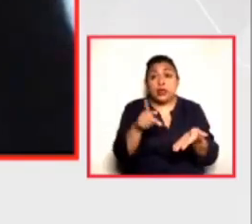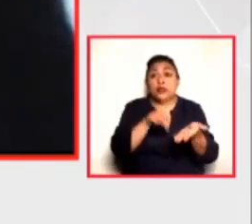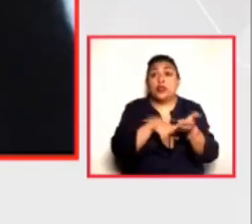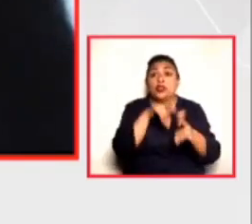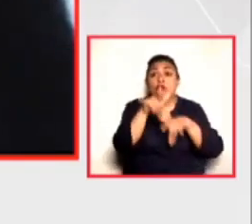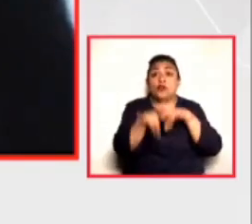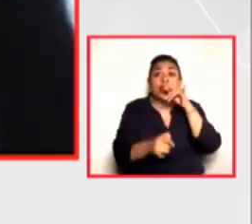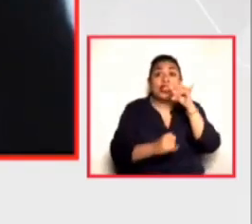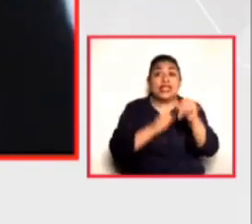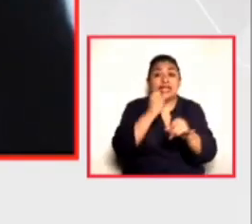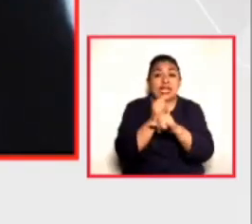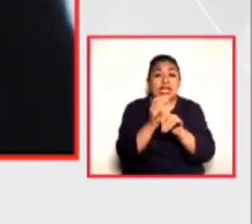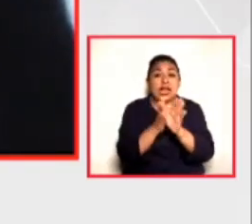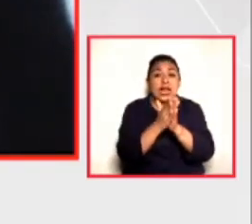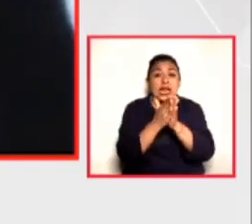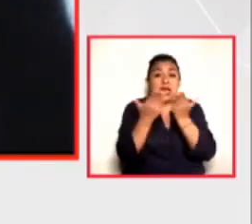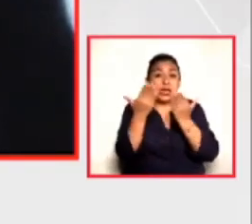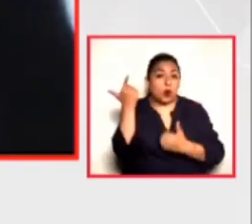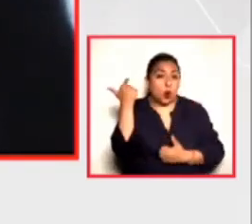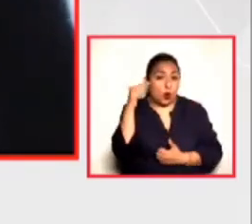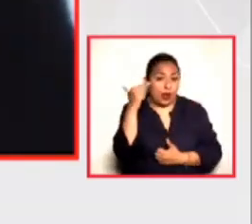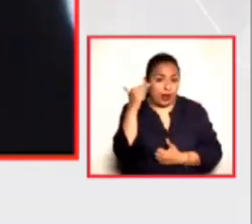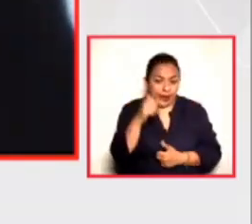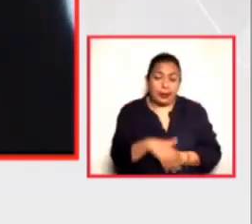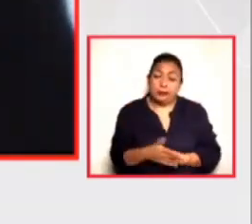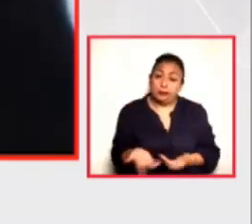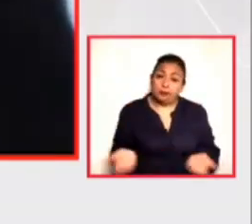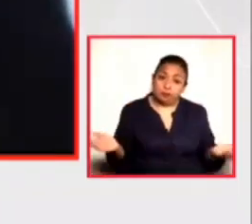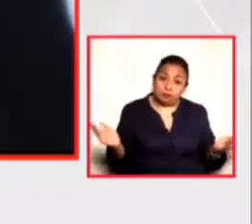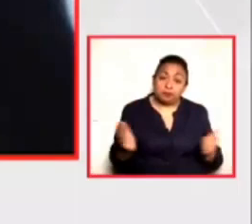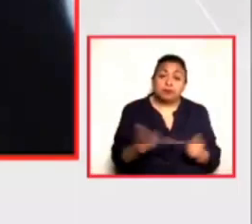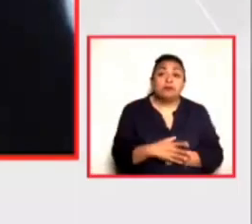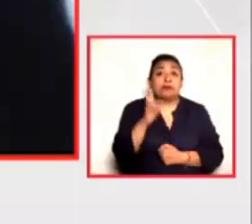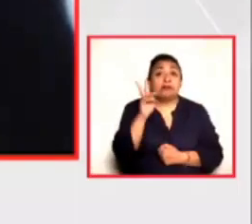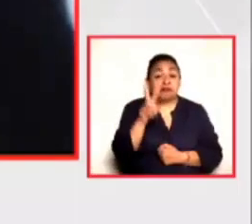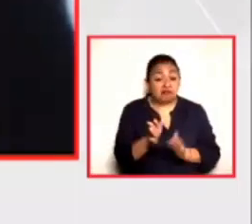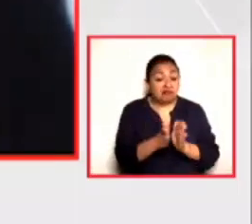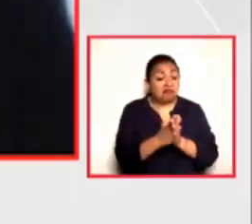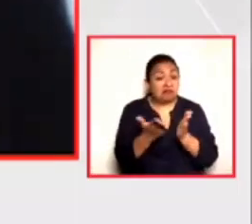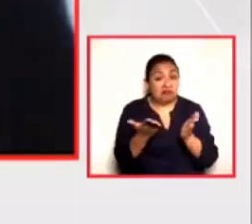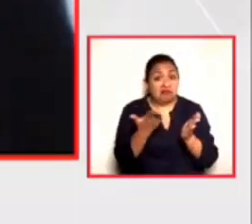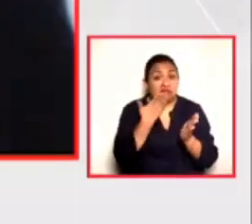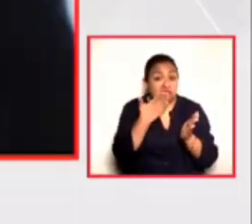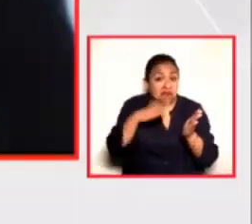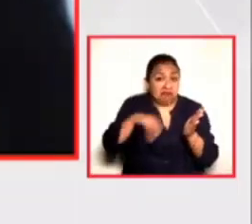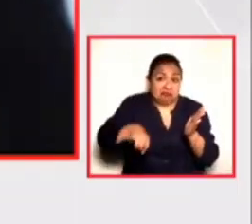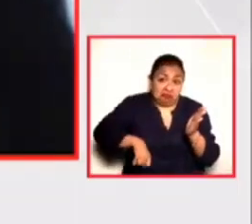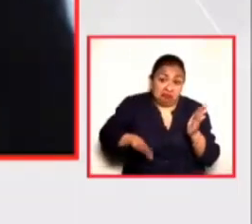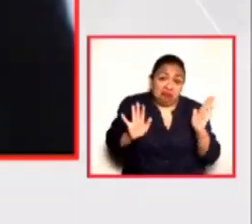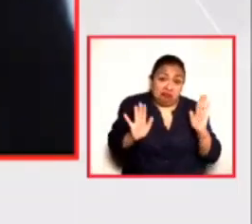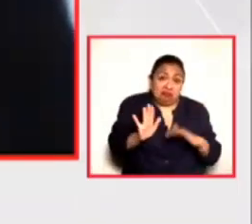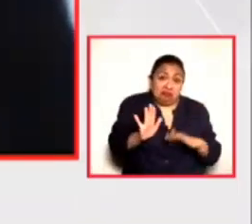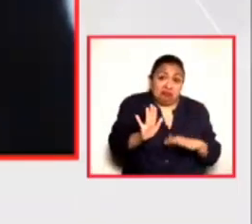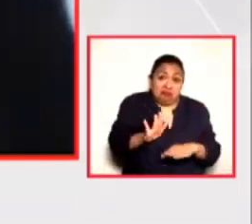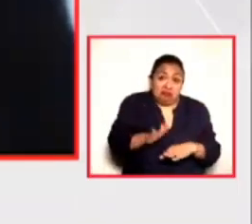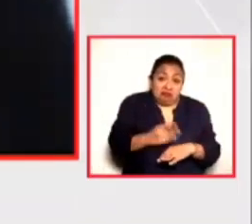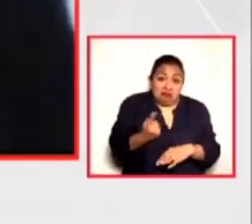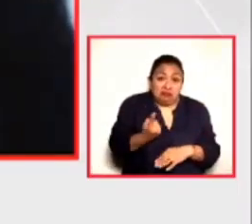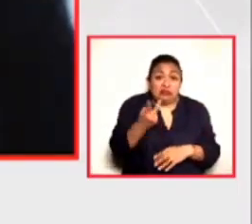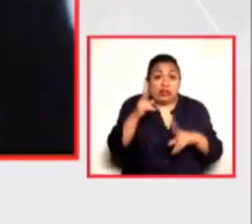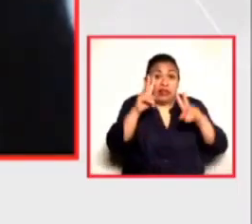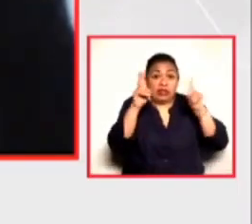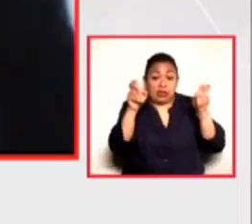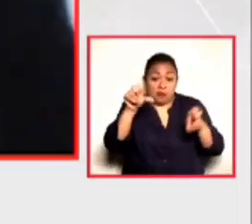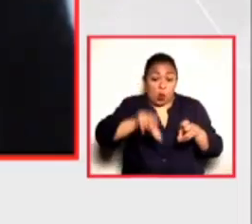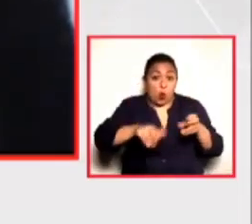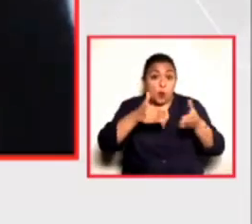Internacional del Libro de Guadalajara. Bueno, pues debe estar muy bueno porque pues es un tema de actualidad.